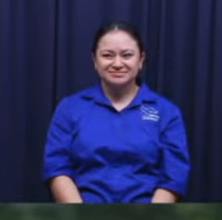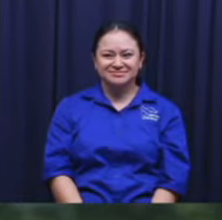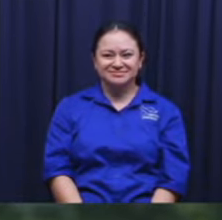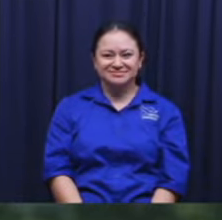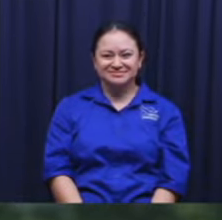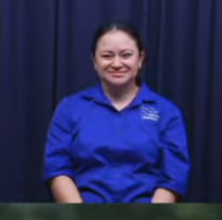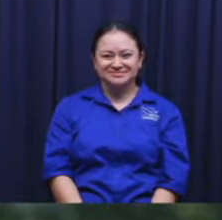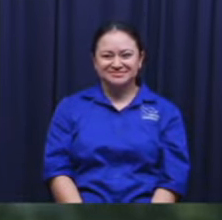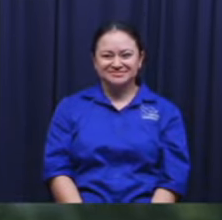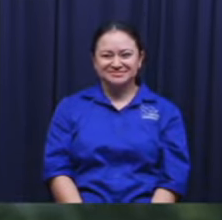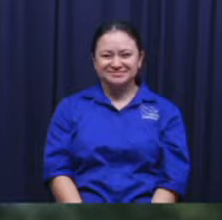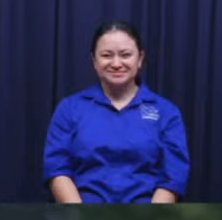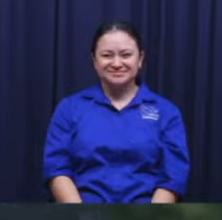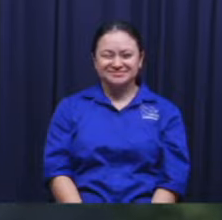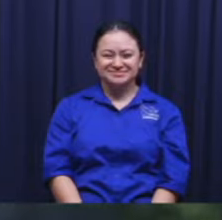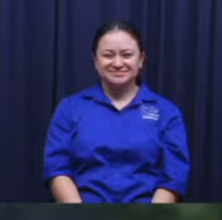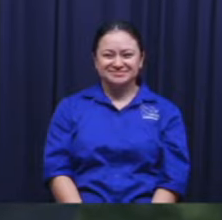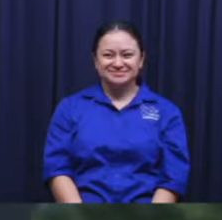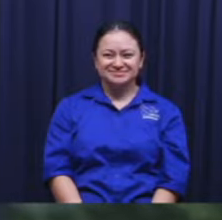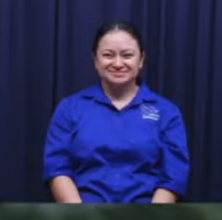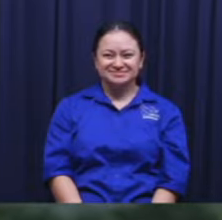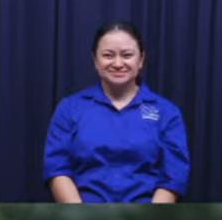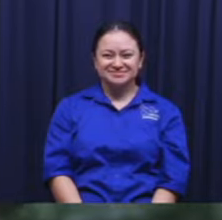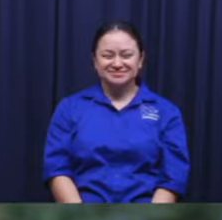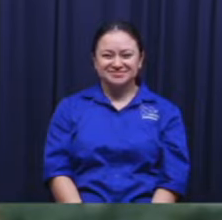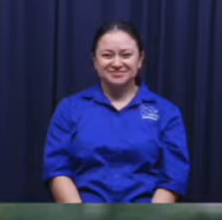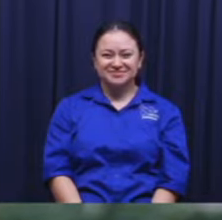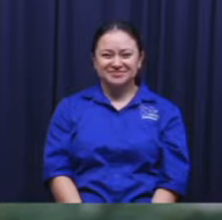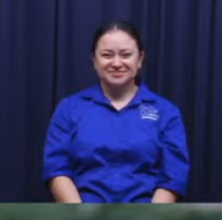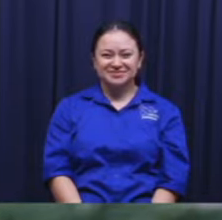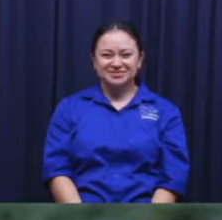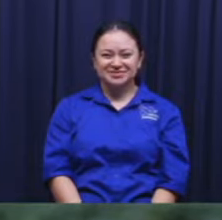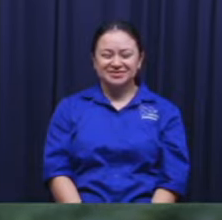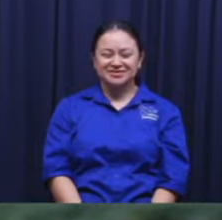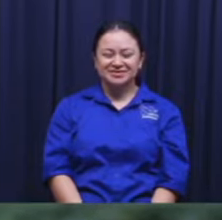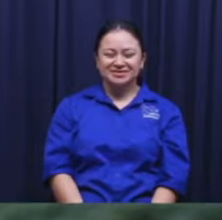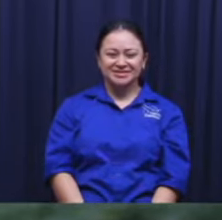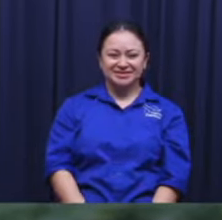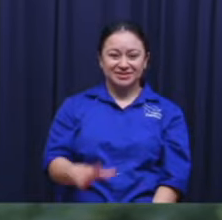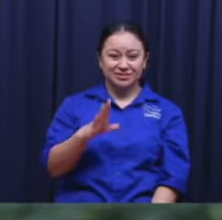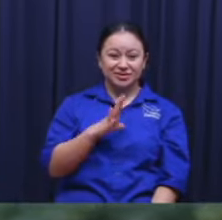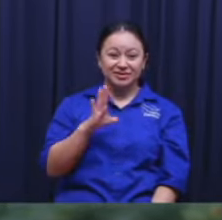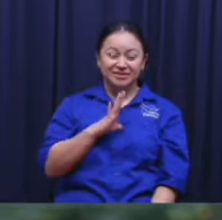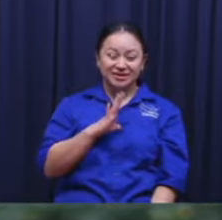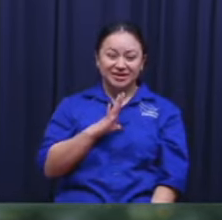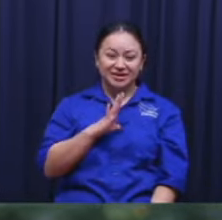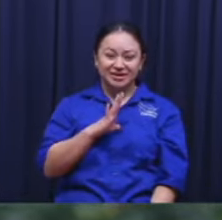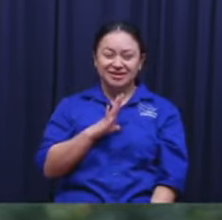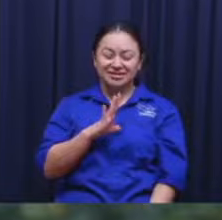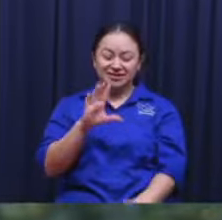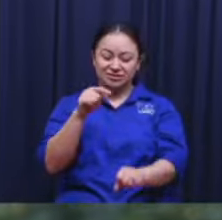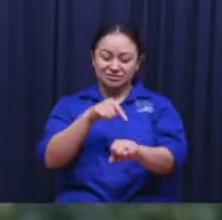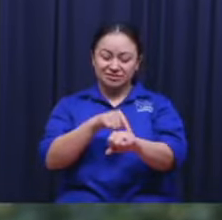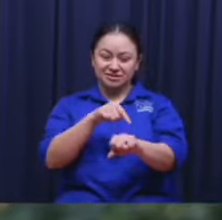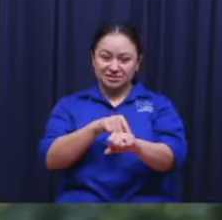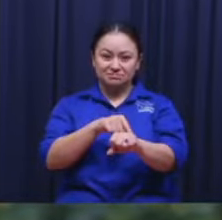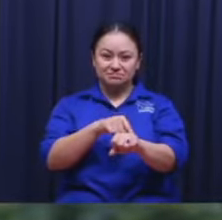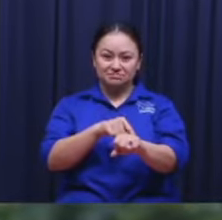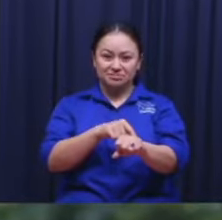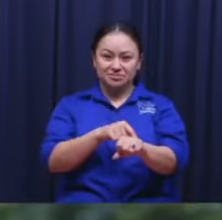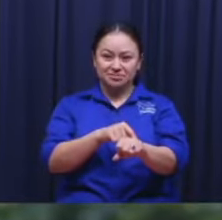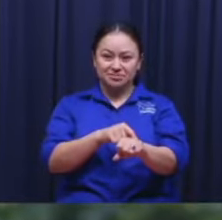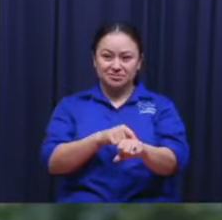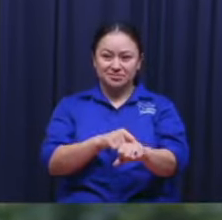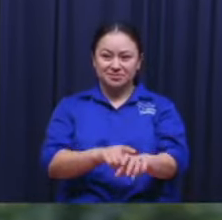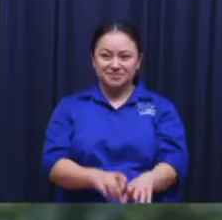3 cultos. Me voy a desquitar de todo lo que no hablé la semana entera. Voluntariamente,